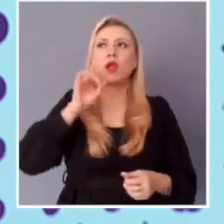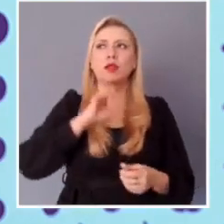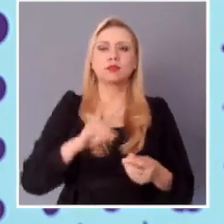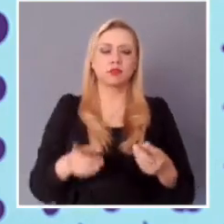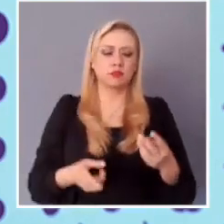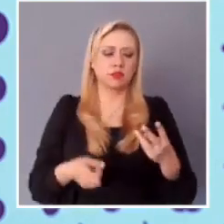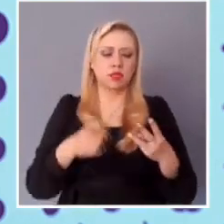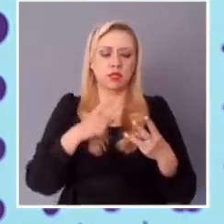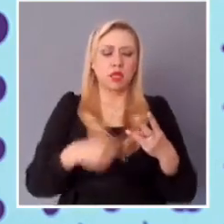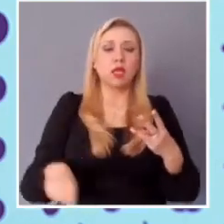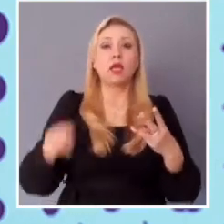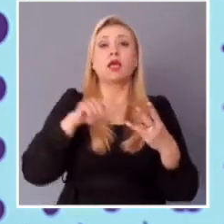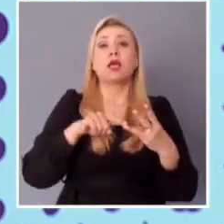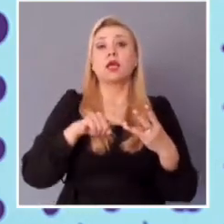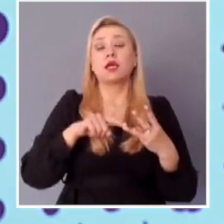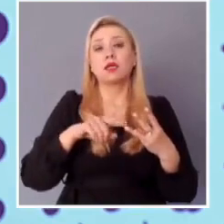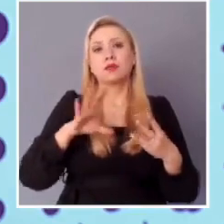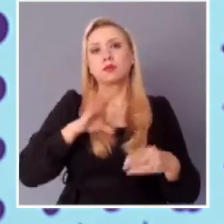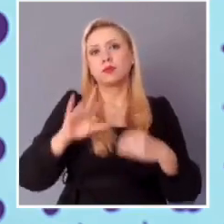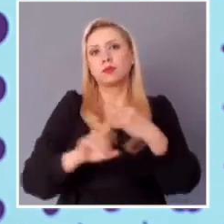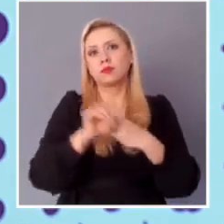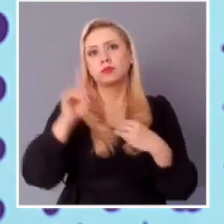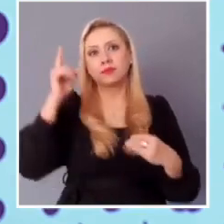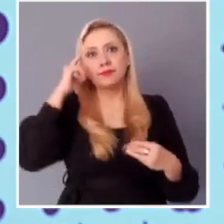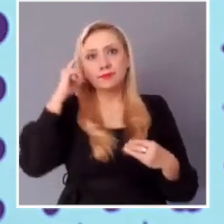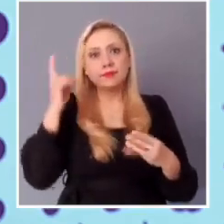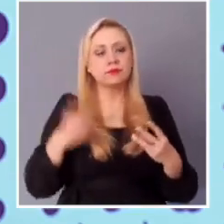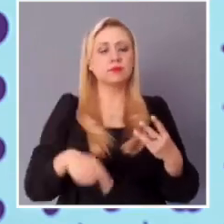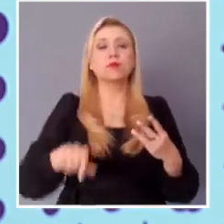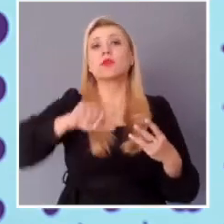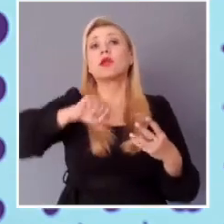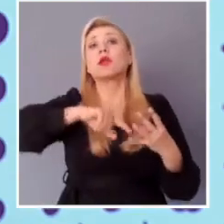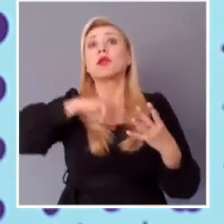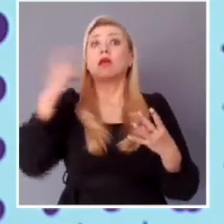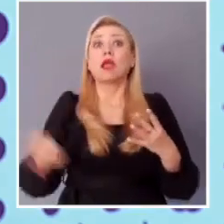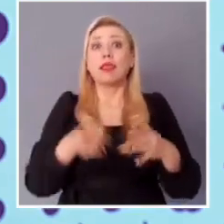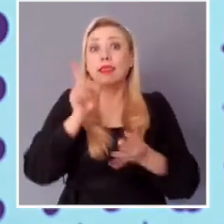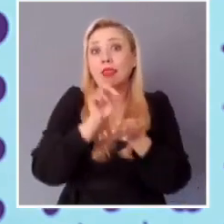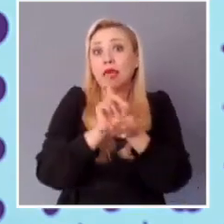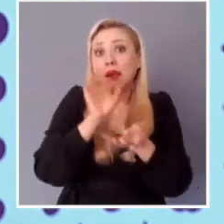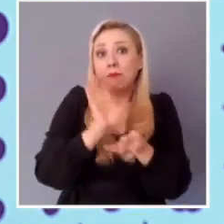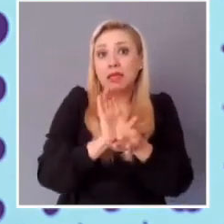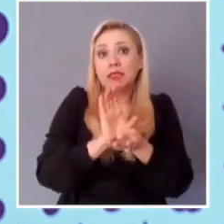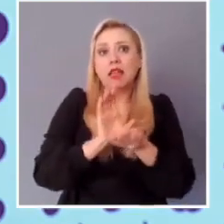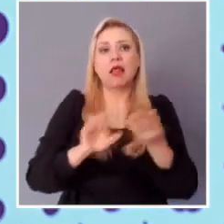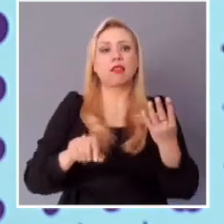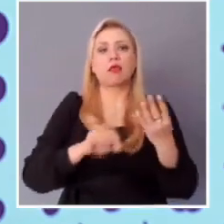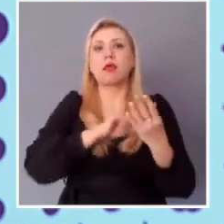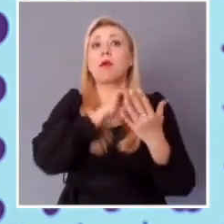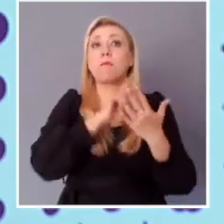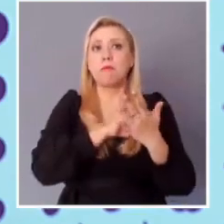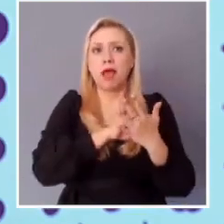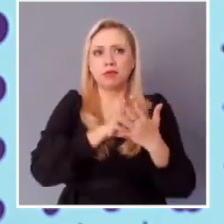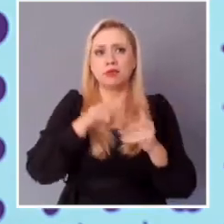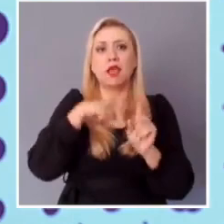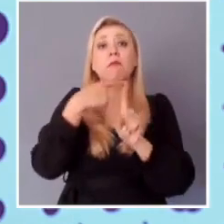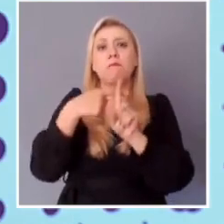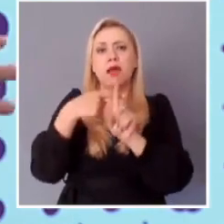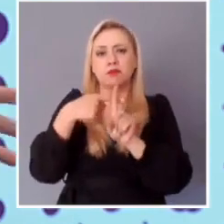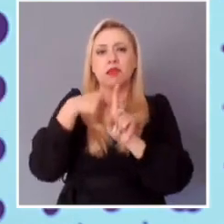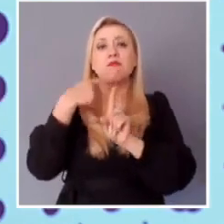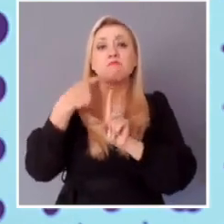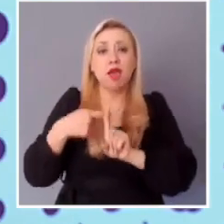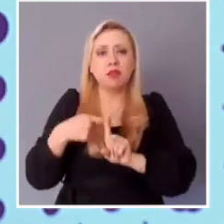tienes además un trastorno psiquiátrico, pero además tienes otra discapacidad, entonces empiezan ahí como a sumar también y justamente el trabajo que hacemos